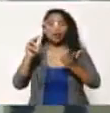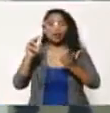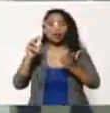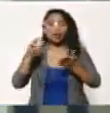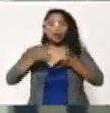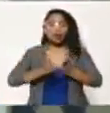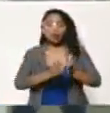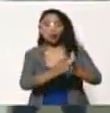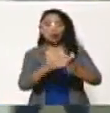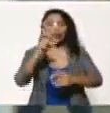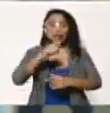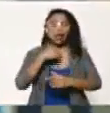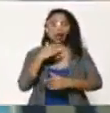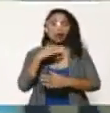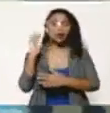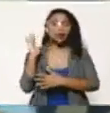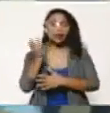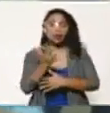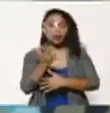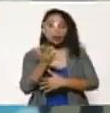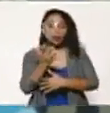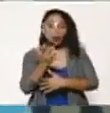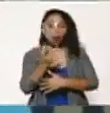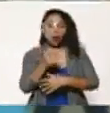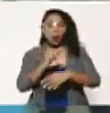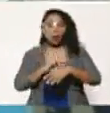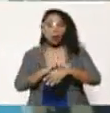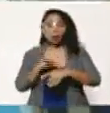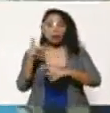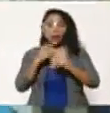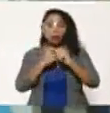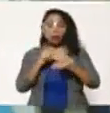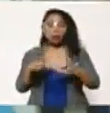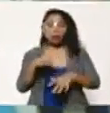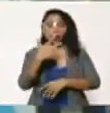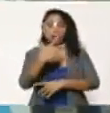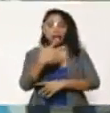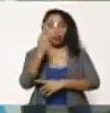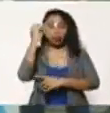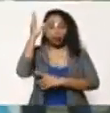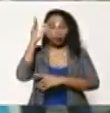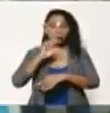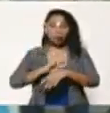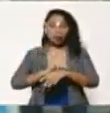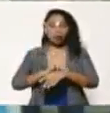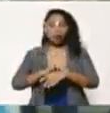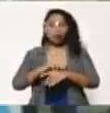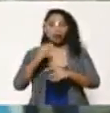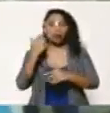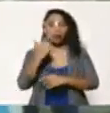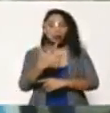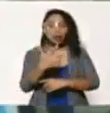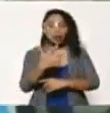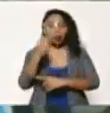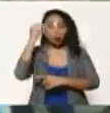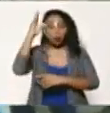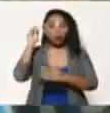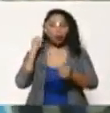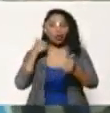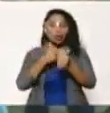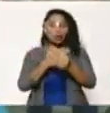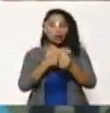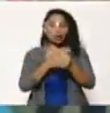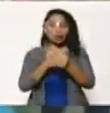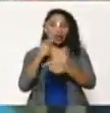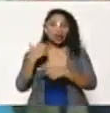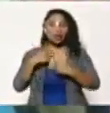requerir algún tipo de servicio médico por lo tanto multiplicamos por tres la capacidad médica multiplicamos la capacidad existencia y hemos tratado de